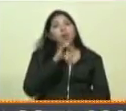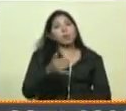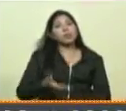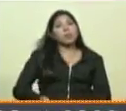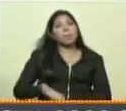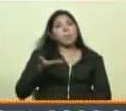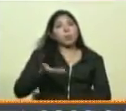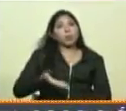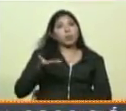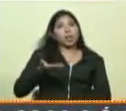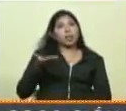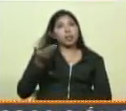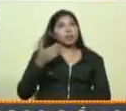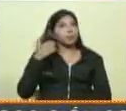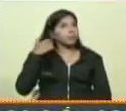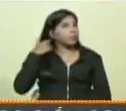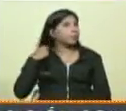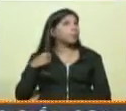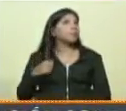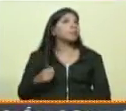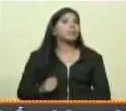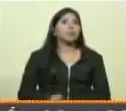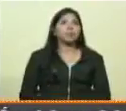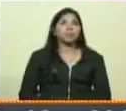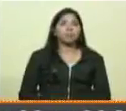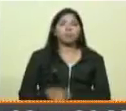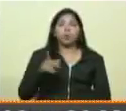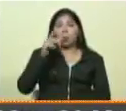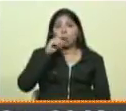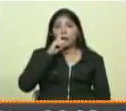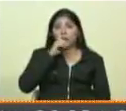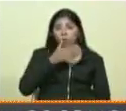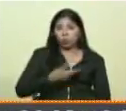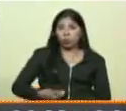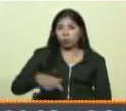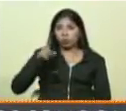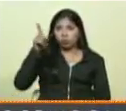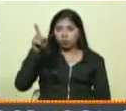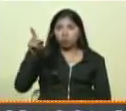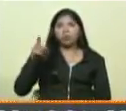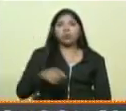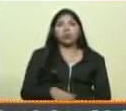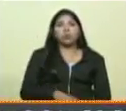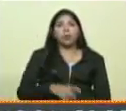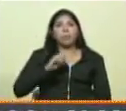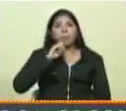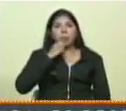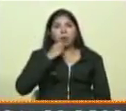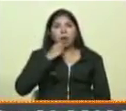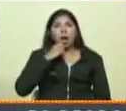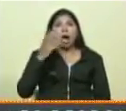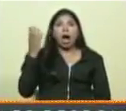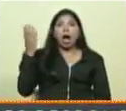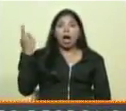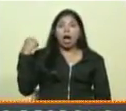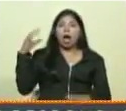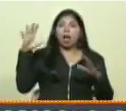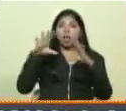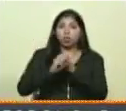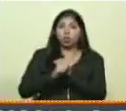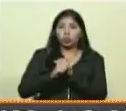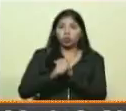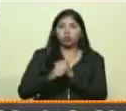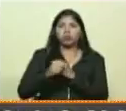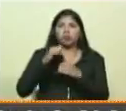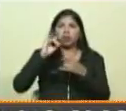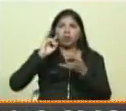presidente Nicolás Maduro, que desde donde se encuentra en este momento en Rusia, en Moscú, anoche habló en la madrugada conmigo y me ha ido dando instrucciones.